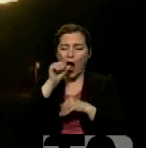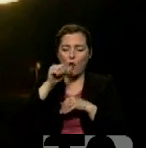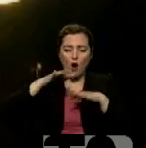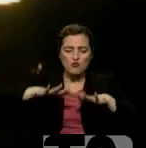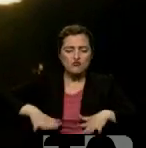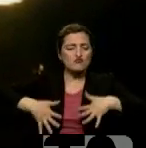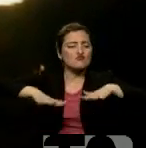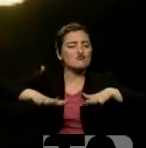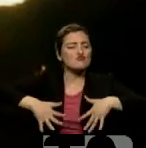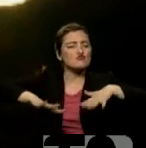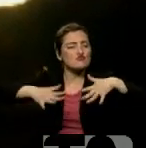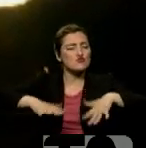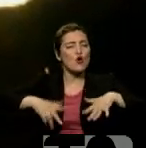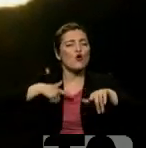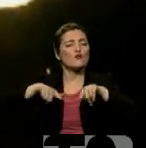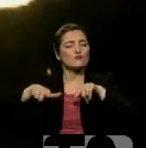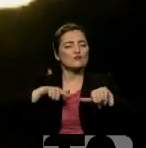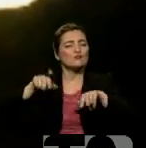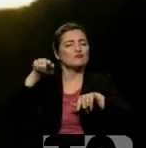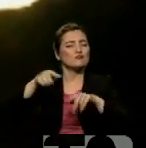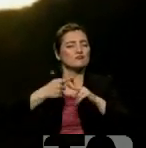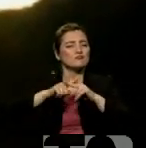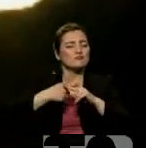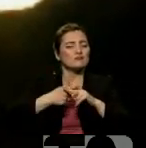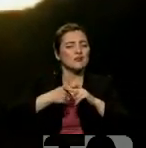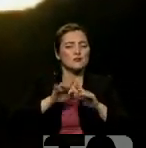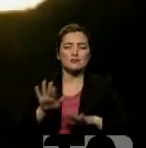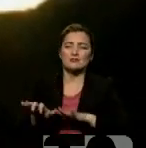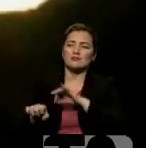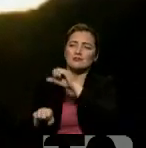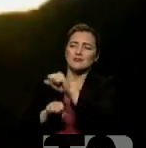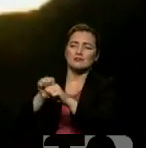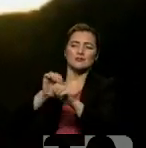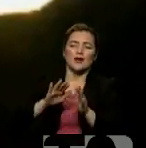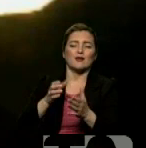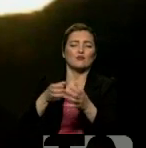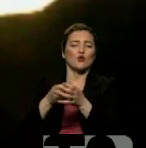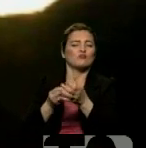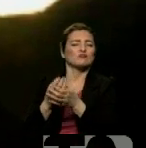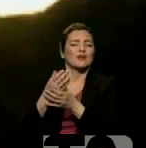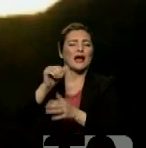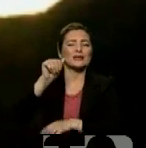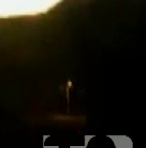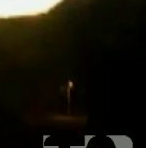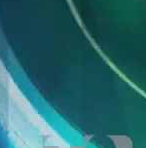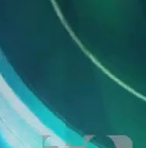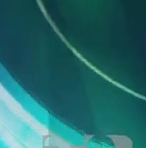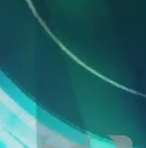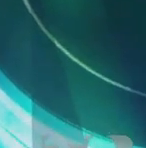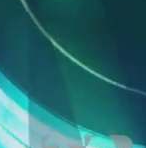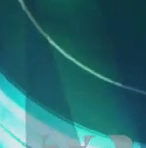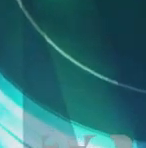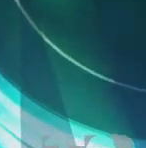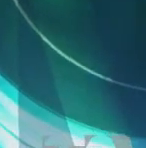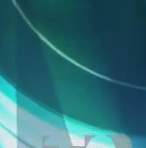termales y por ser uno de los puntos de partida para ascender al Nevado Antisana. Sebastián Piedra, 24 horas.